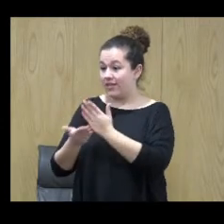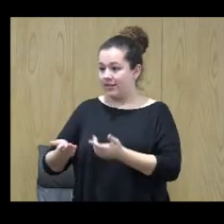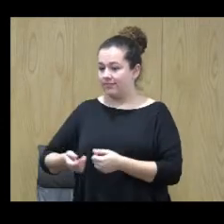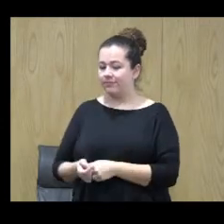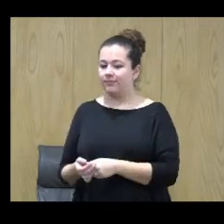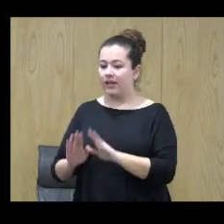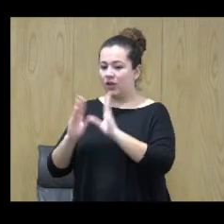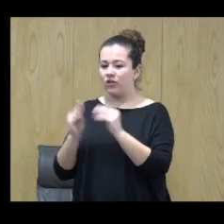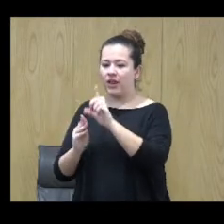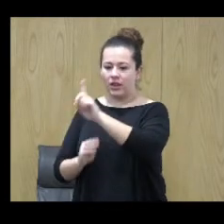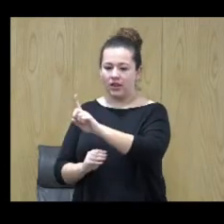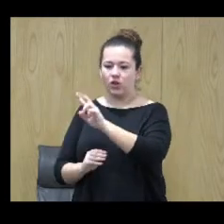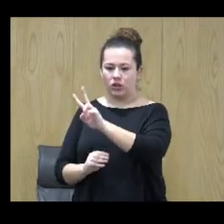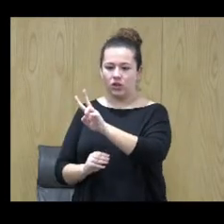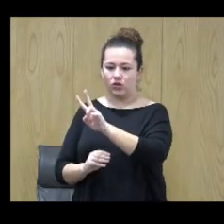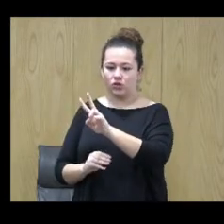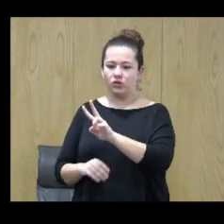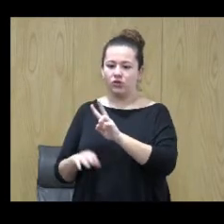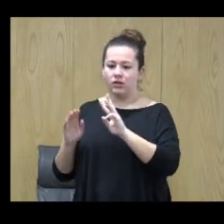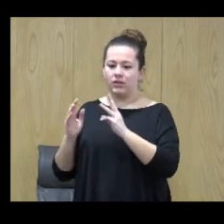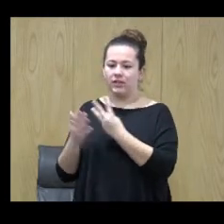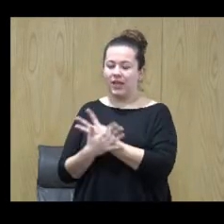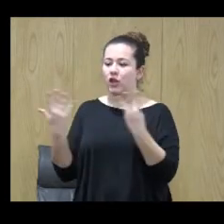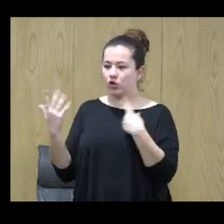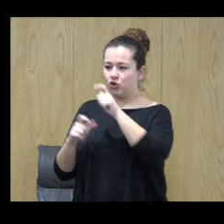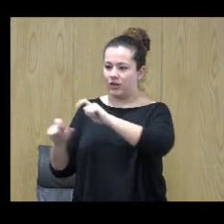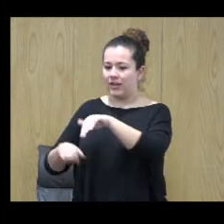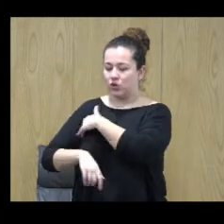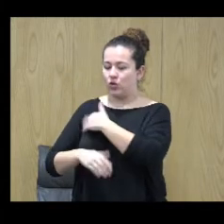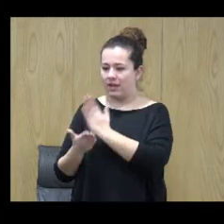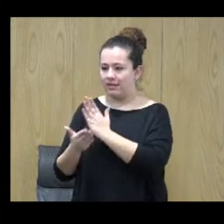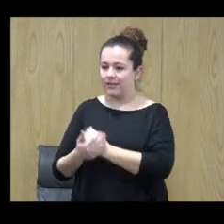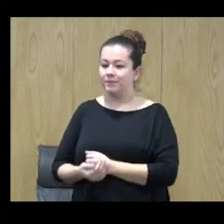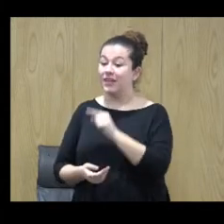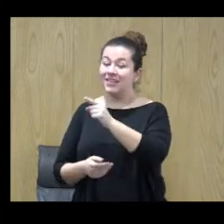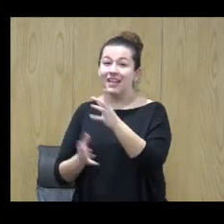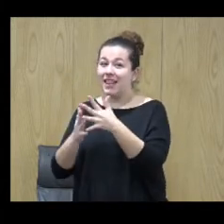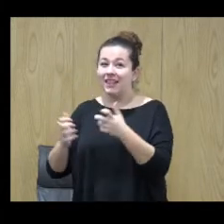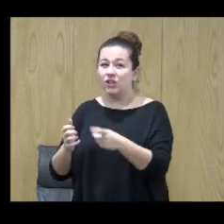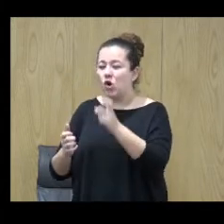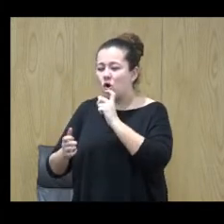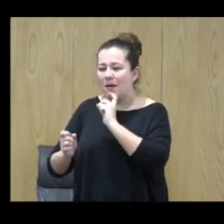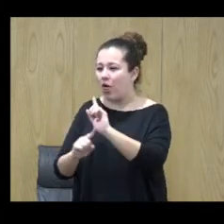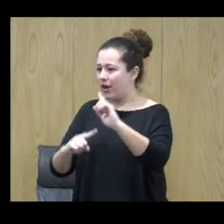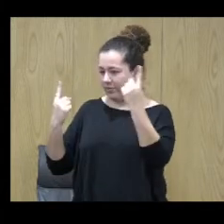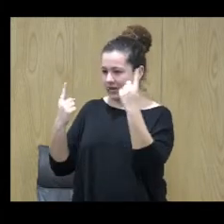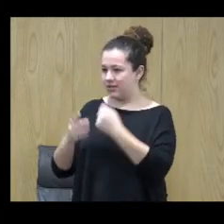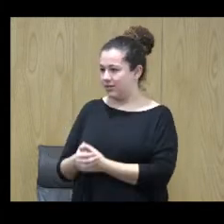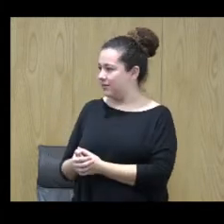estudiantes. Vamos a ver los resultados. Mirad, este es el texto más complicado que teníamos. Este es un C1,